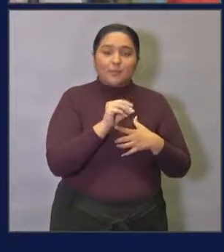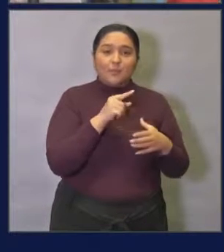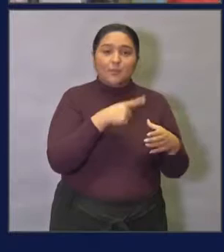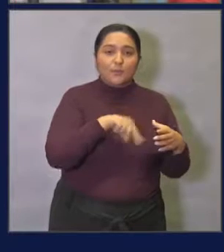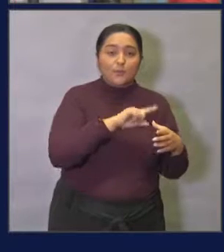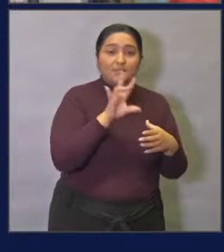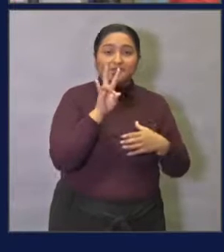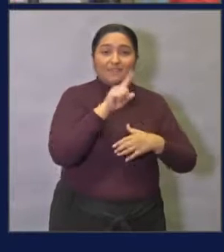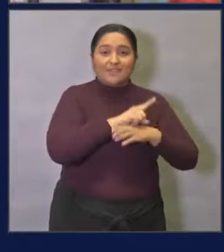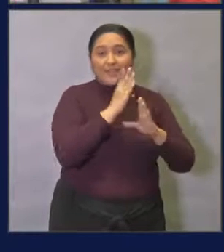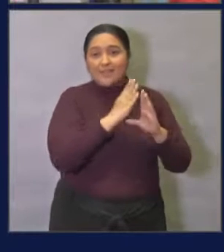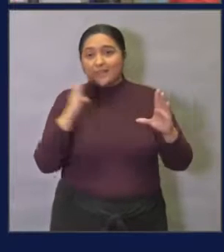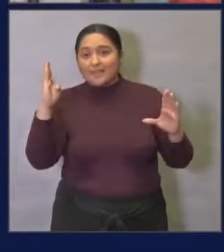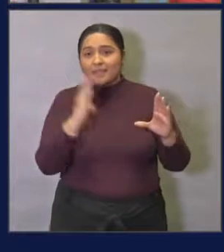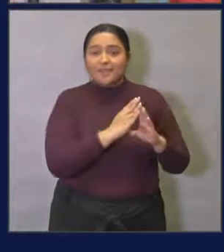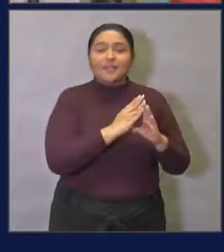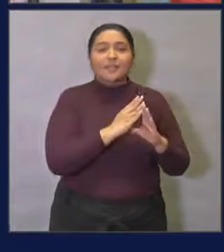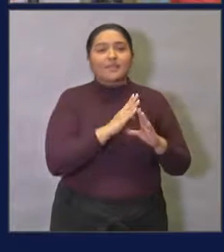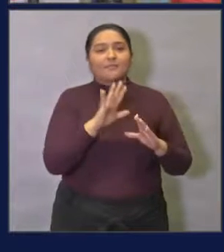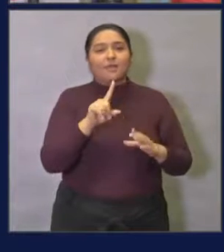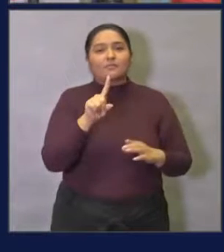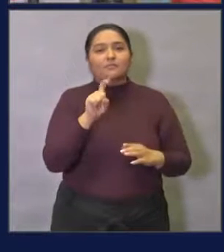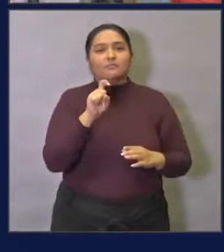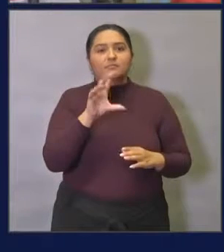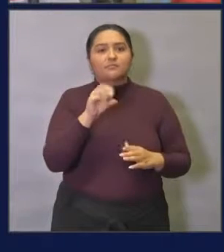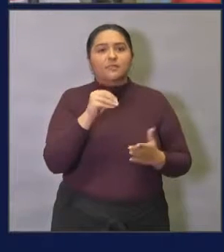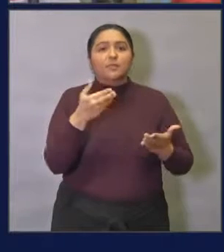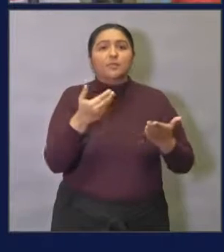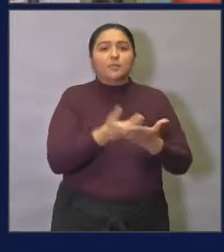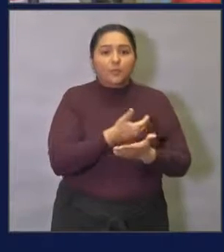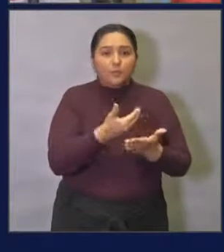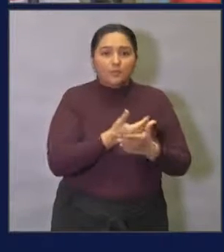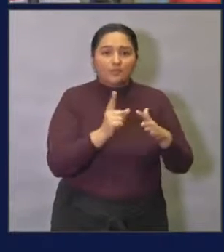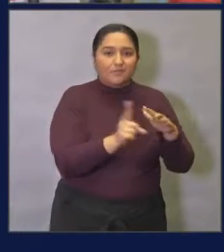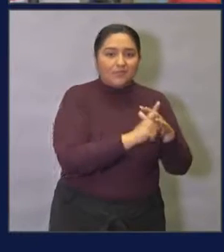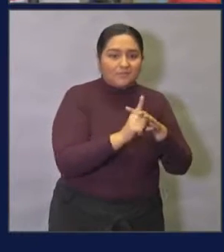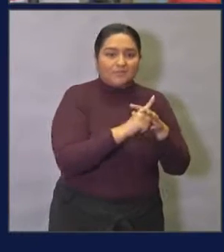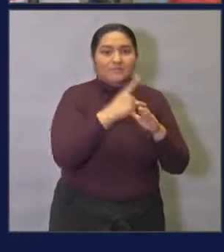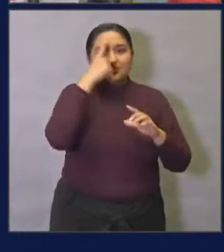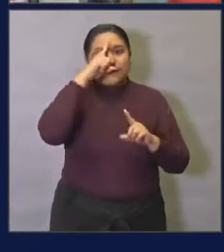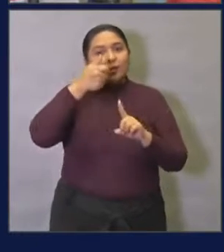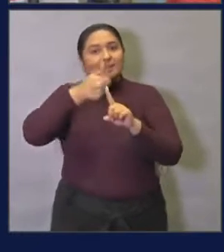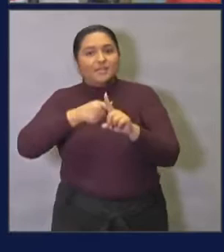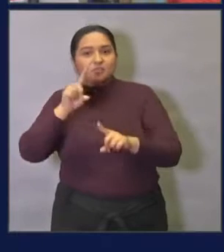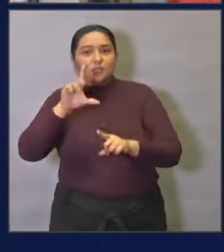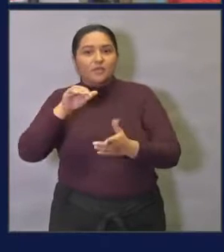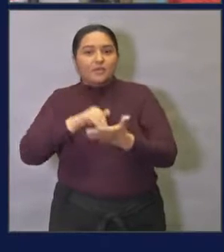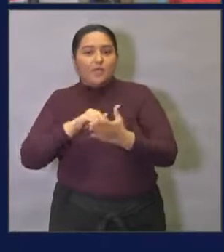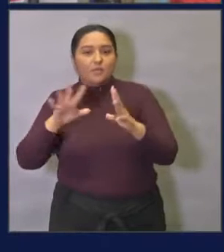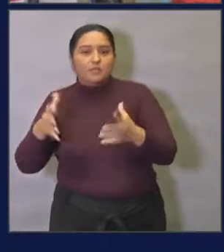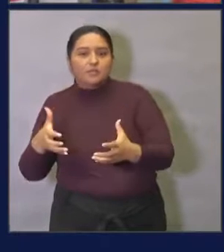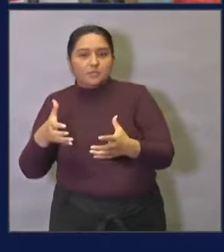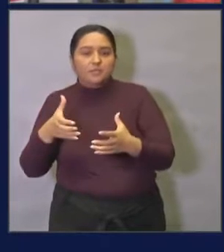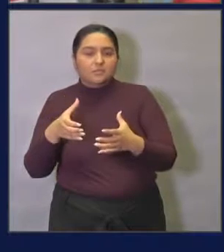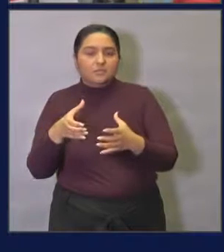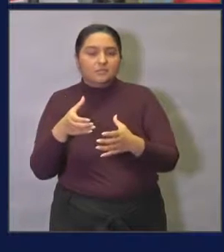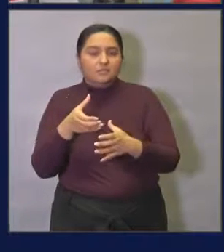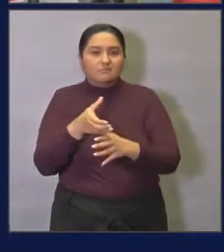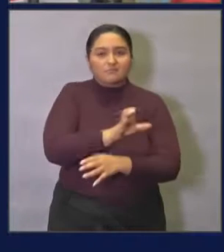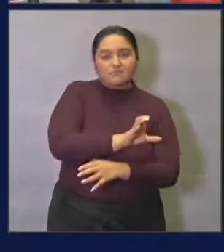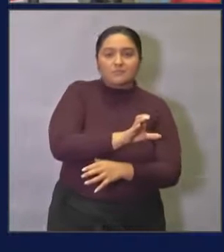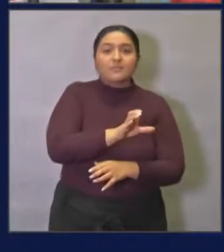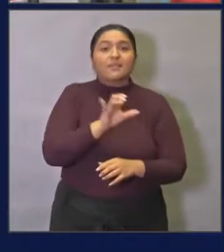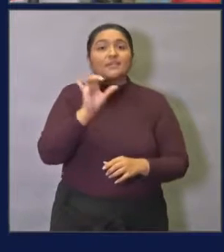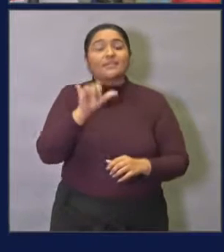casi 650 nuevos casos por cada 100,000 personas. Esto es más del doble que la de los